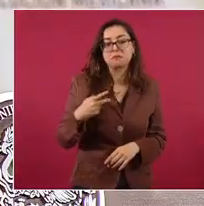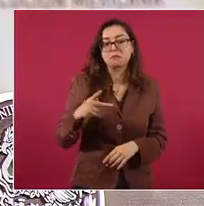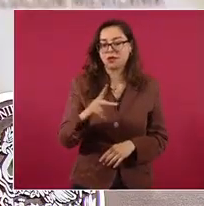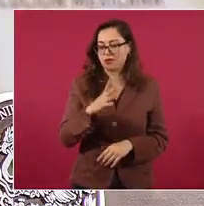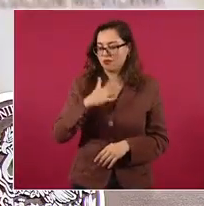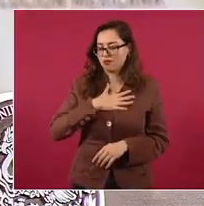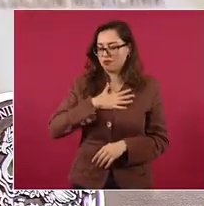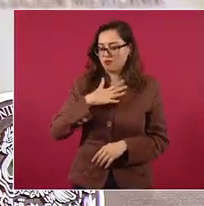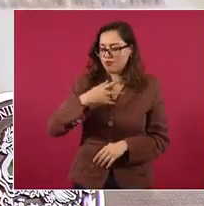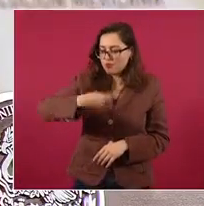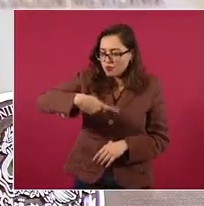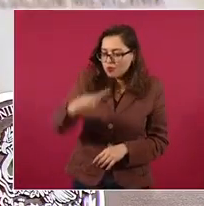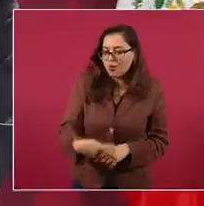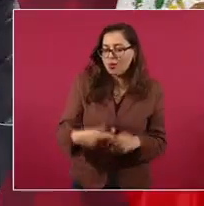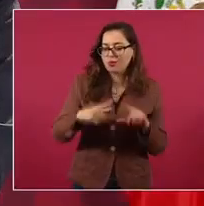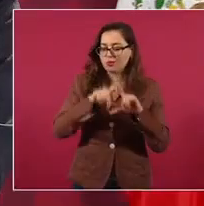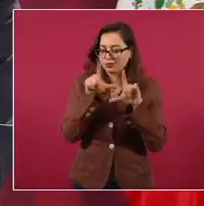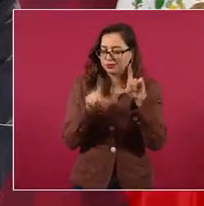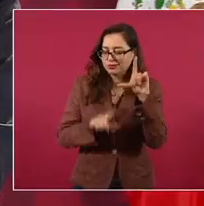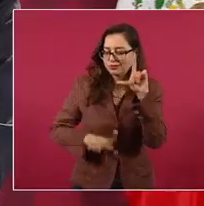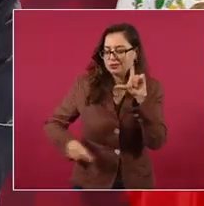nuestro.